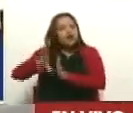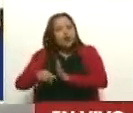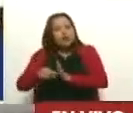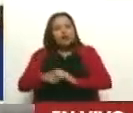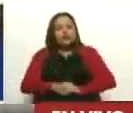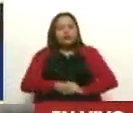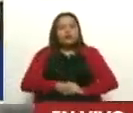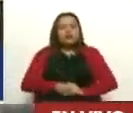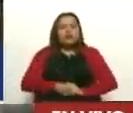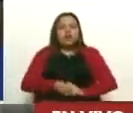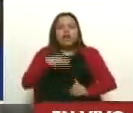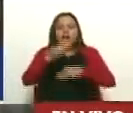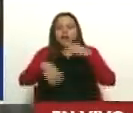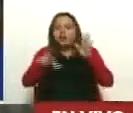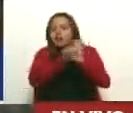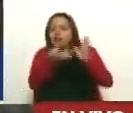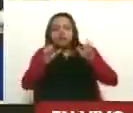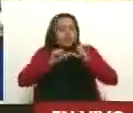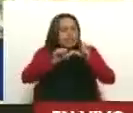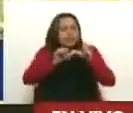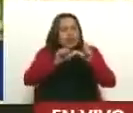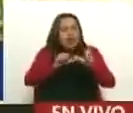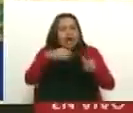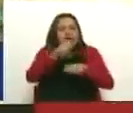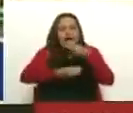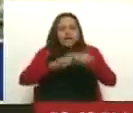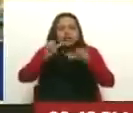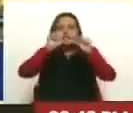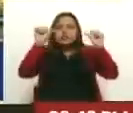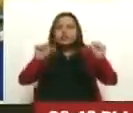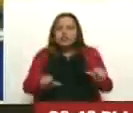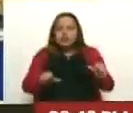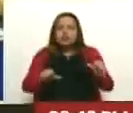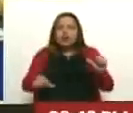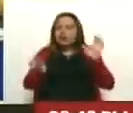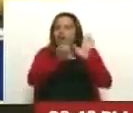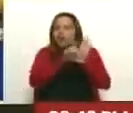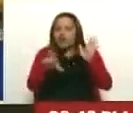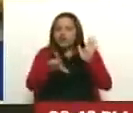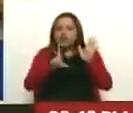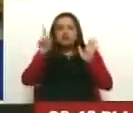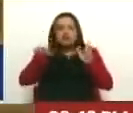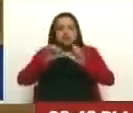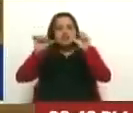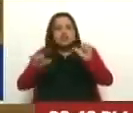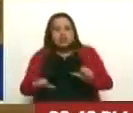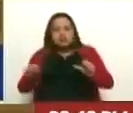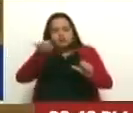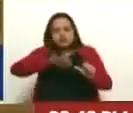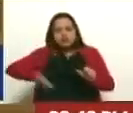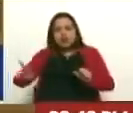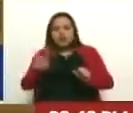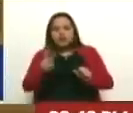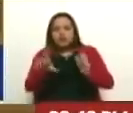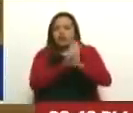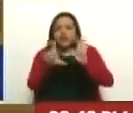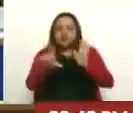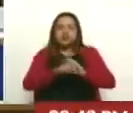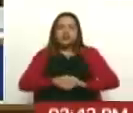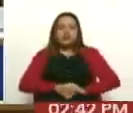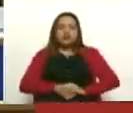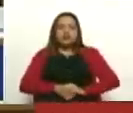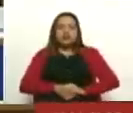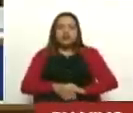hace leyes para continuar edificando el sistema legislativo y el sistema legal de la República Bolivariana de